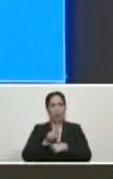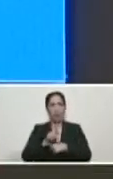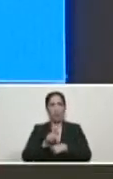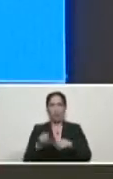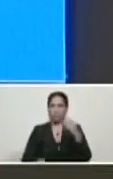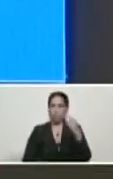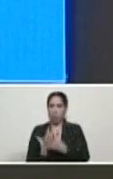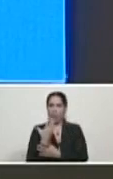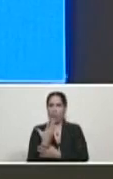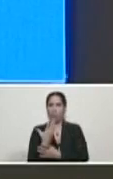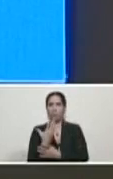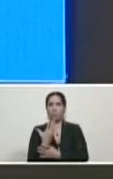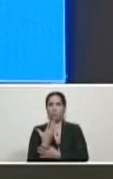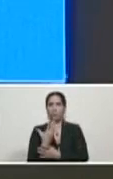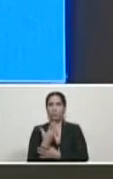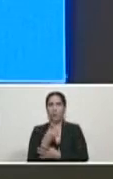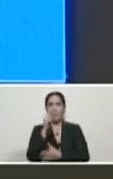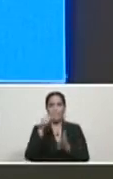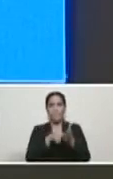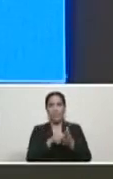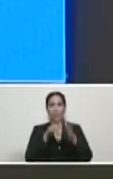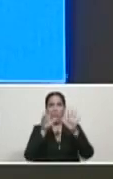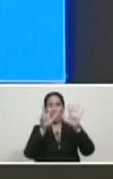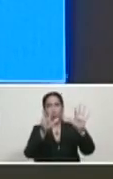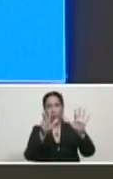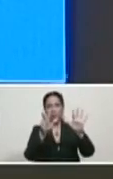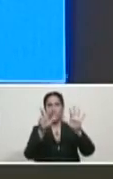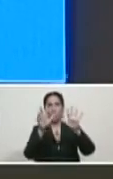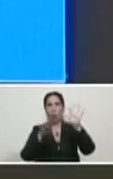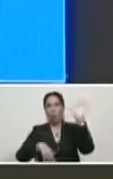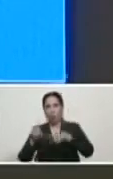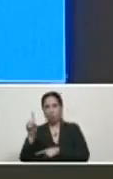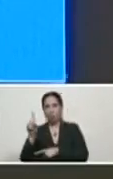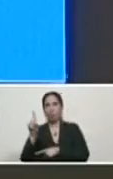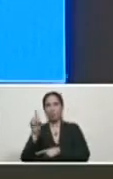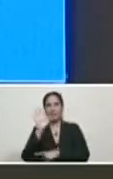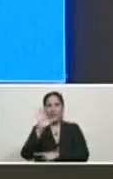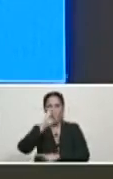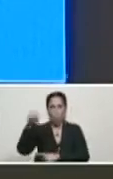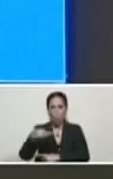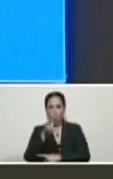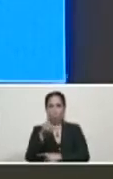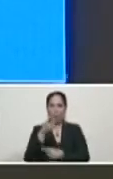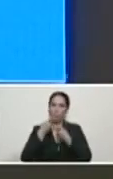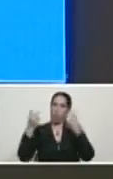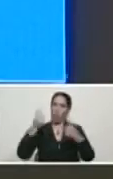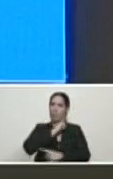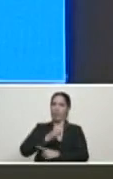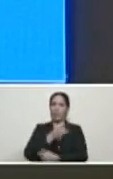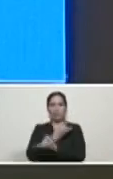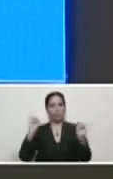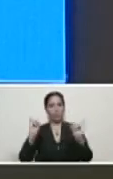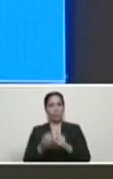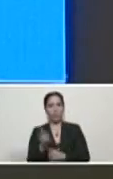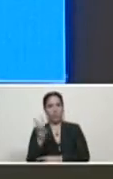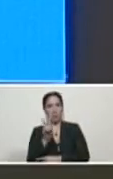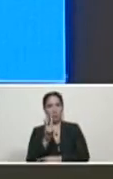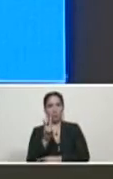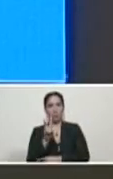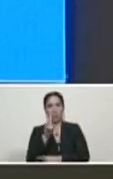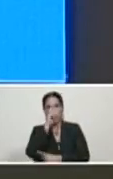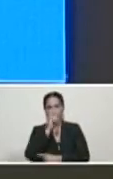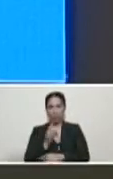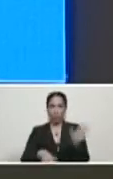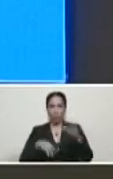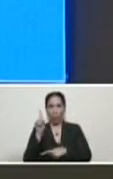fundacional de 1811 y del 5 de julio, la declaratoria definitiva de la independencia del año